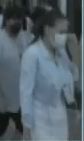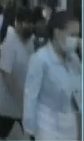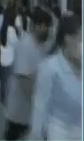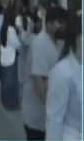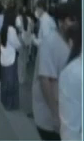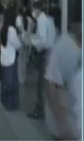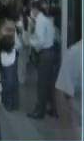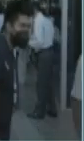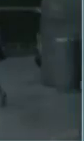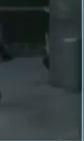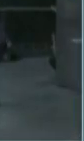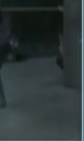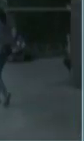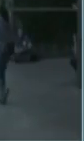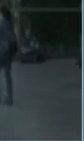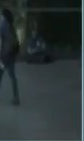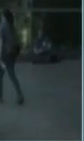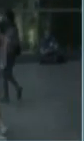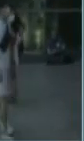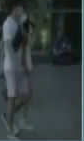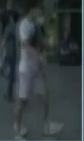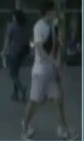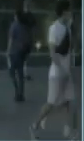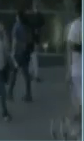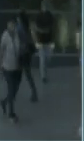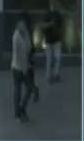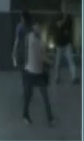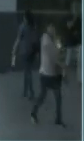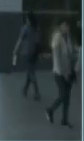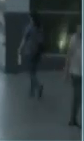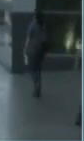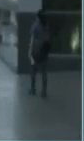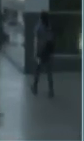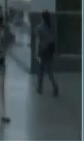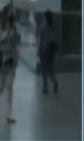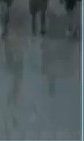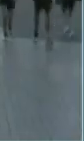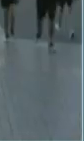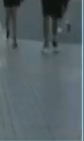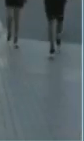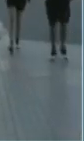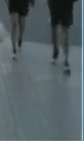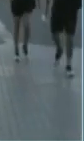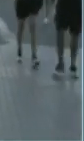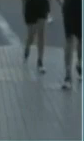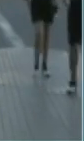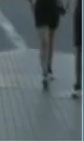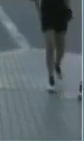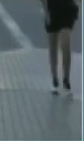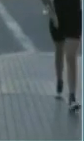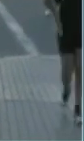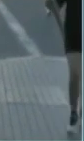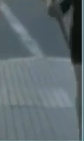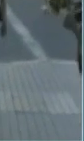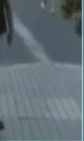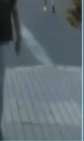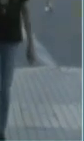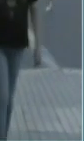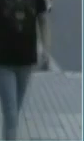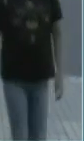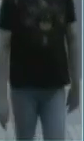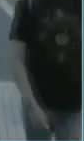incrementar la cobertura de las AFPs, los afiliados que no están ahí. ¿No? Pero lo que me parece un